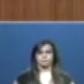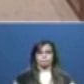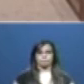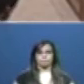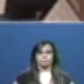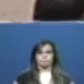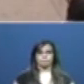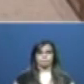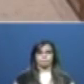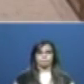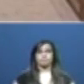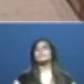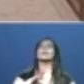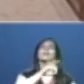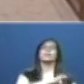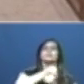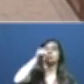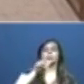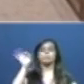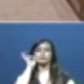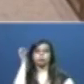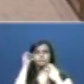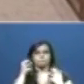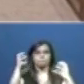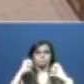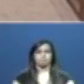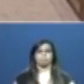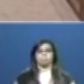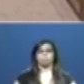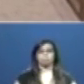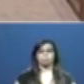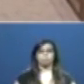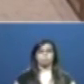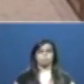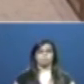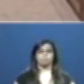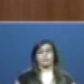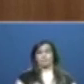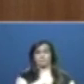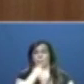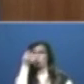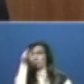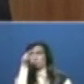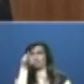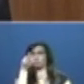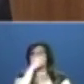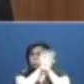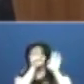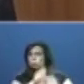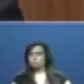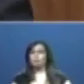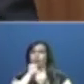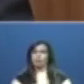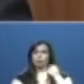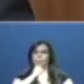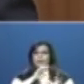institucional señoras y señores ades según las últimas estimaciones la economía de Castilla y